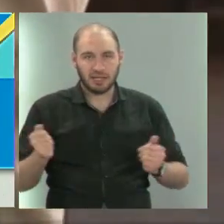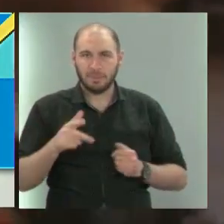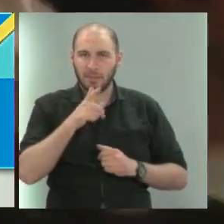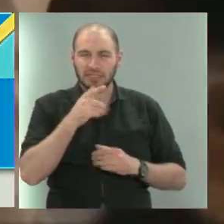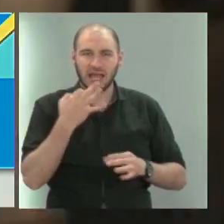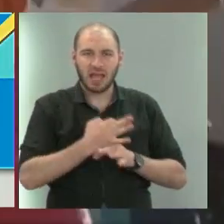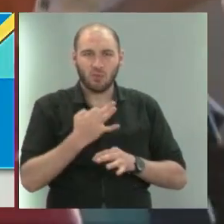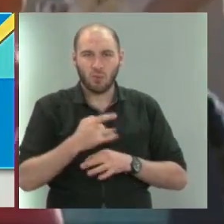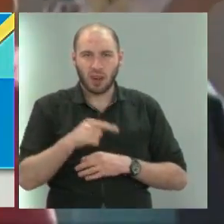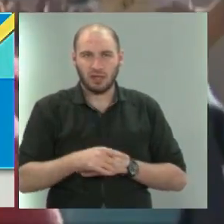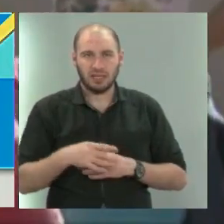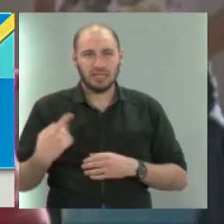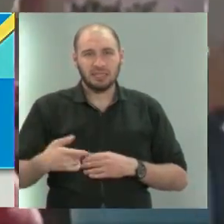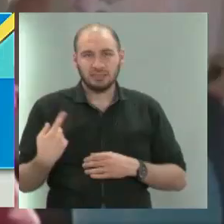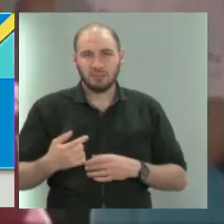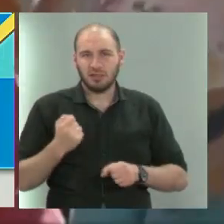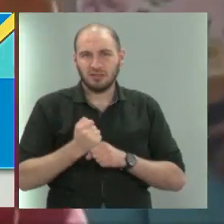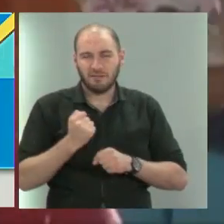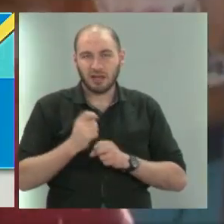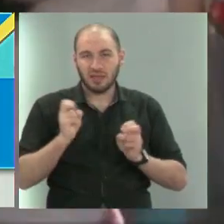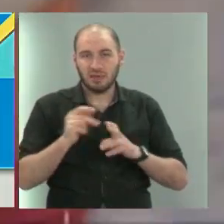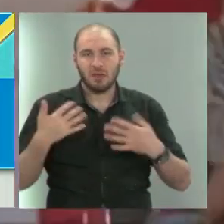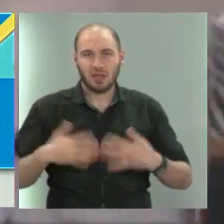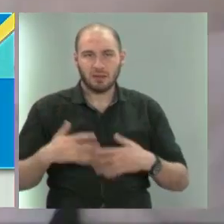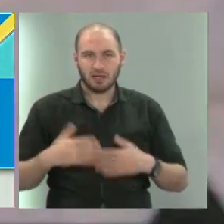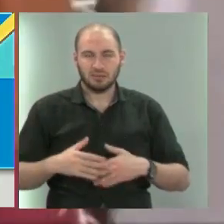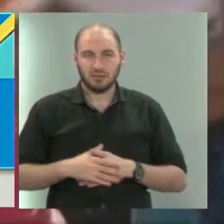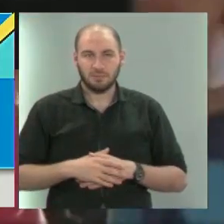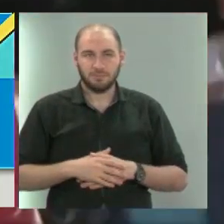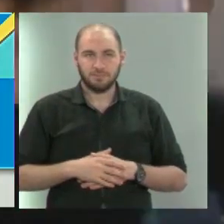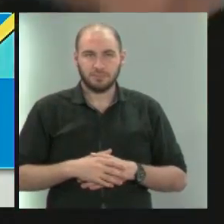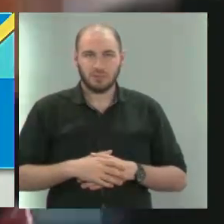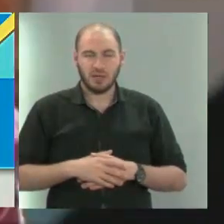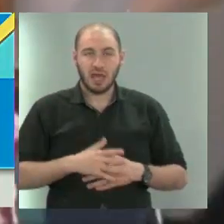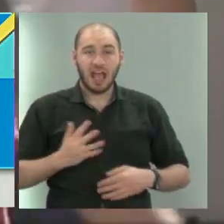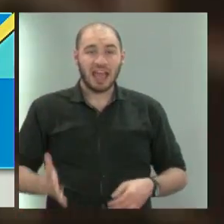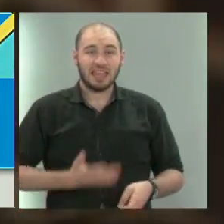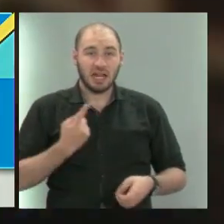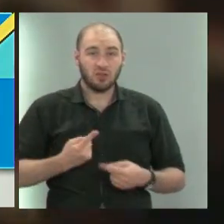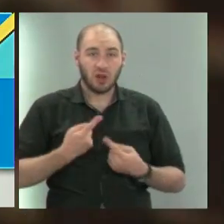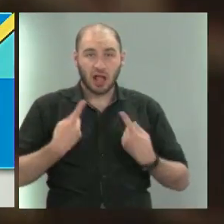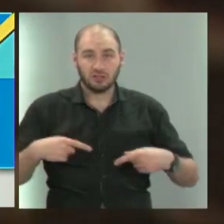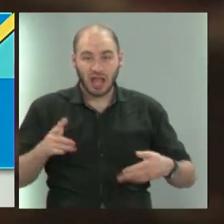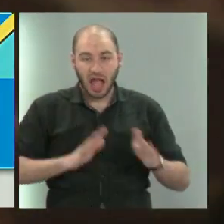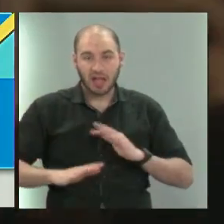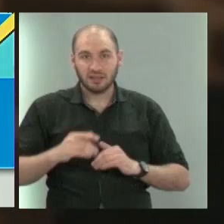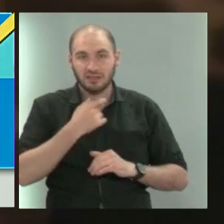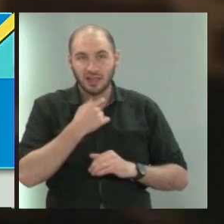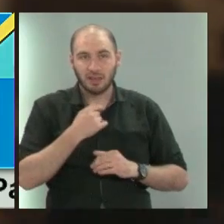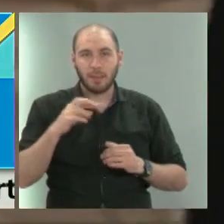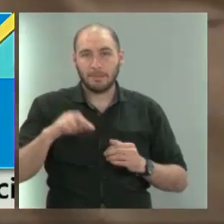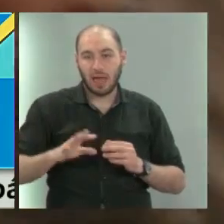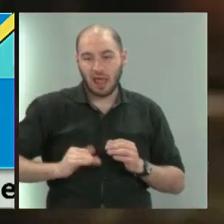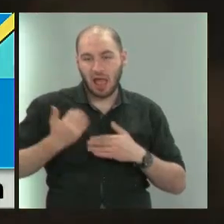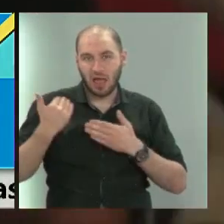de que la escuela está permanentemente trabajando sobre la emergencia. Exacto. Entonces, la directora quiere hacer algo que ha planificado de un año